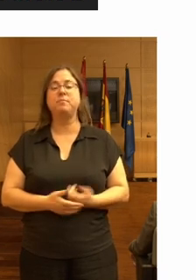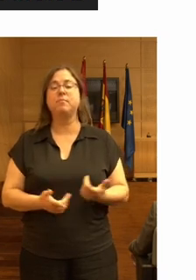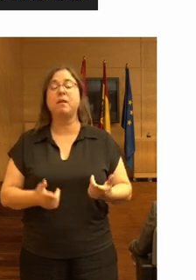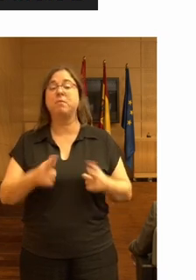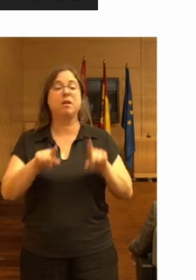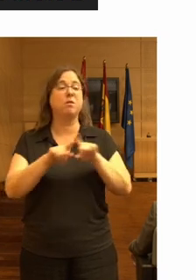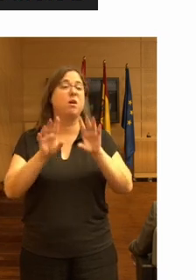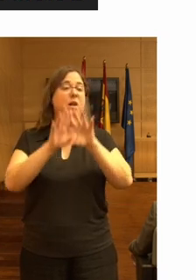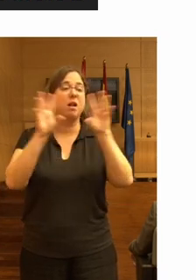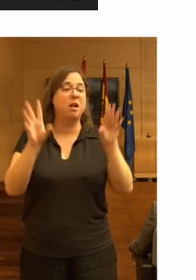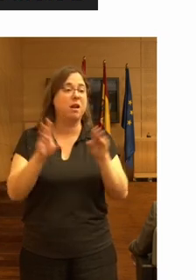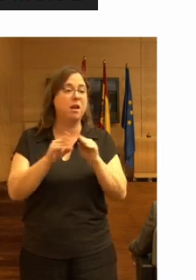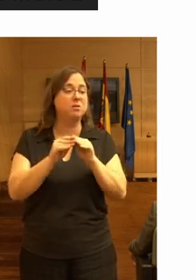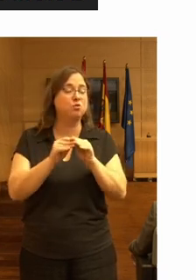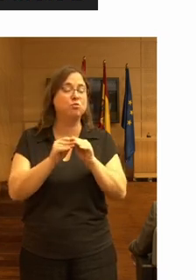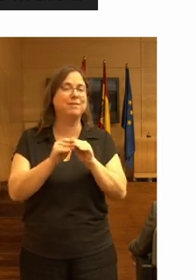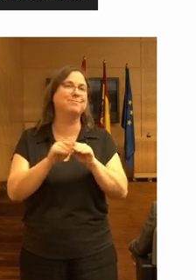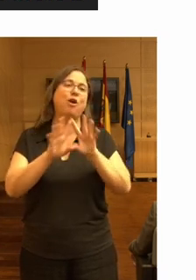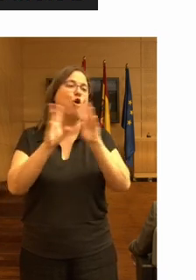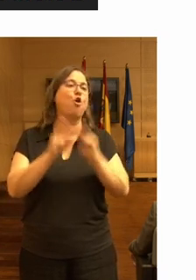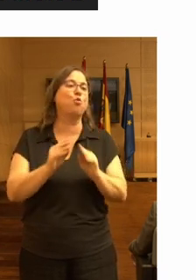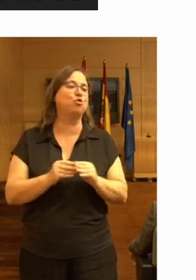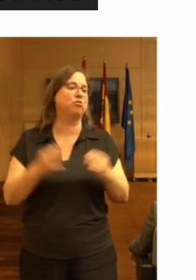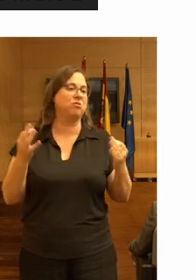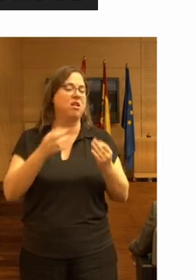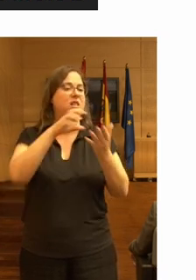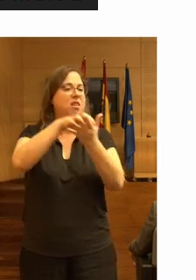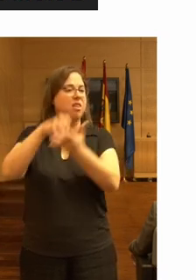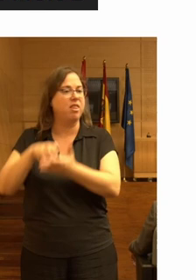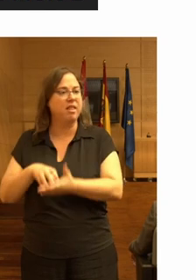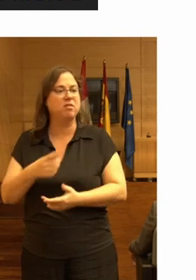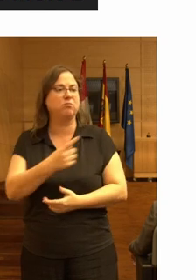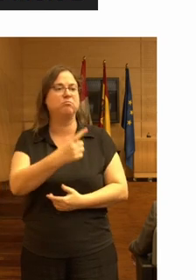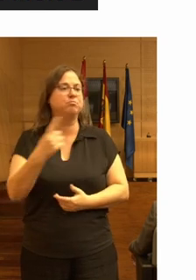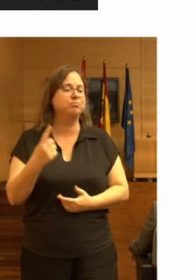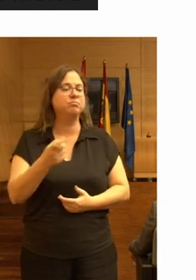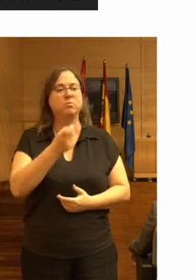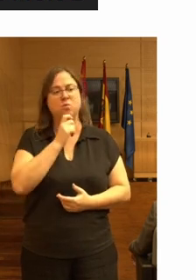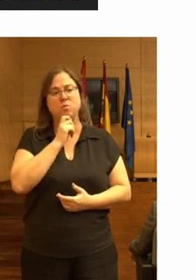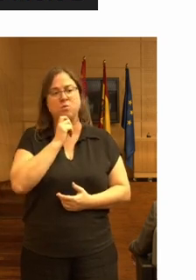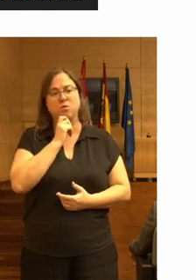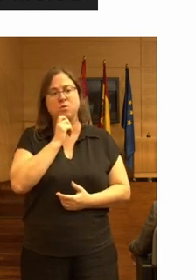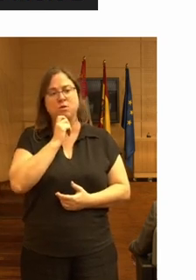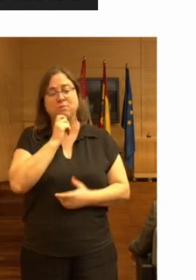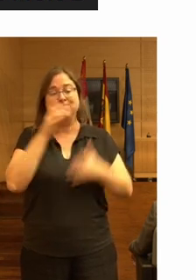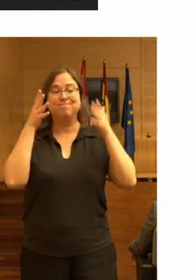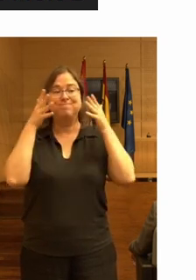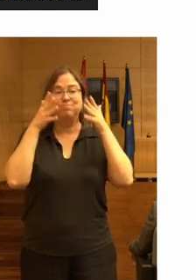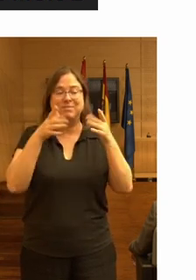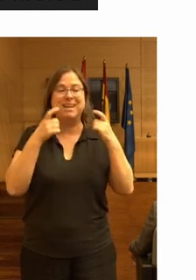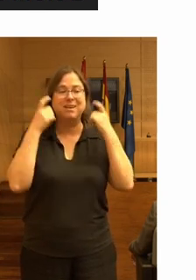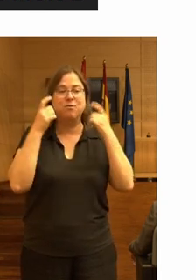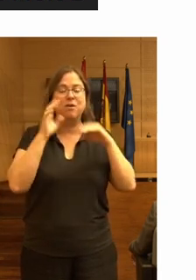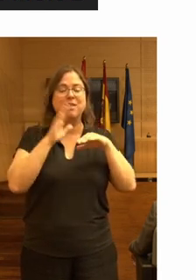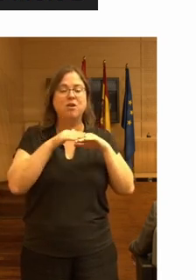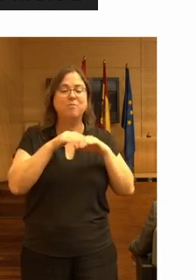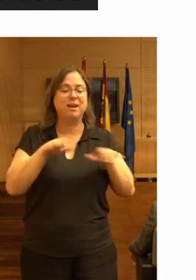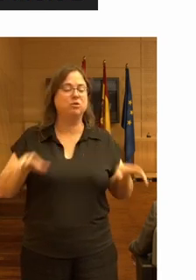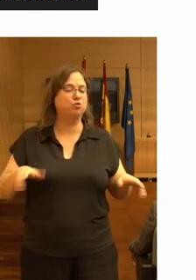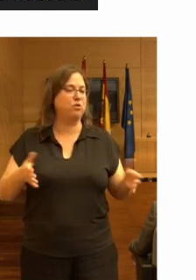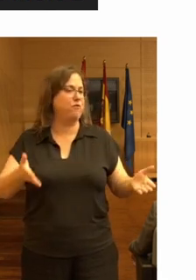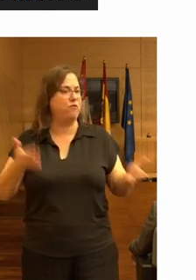modo resumen, podríamos sacar de conclusiones de centros que han centrado sus esfuerzos en la retirada de